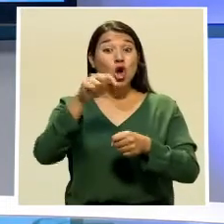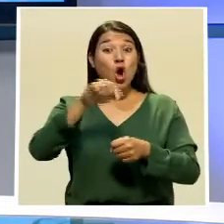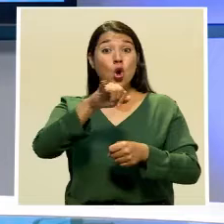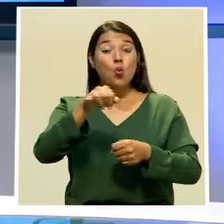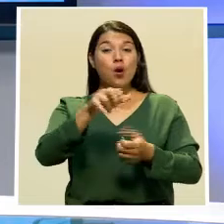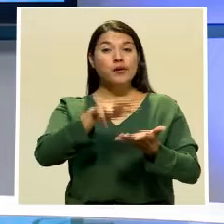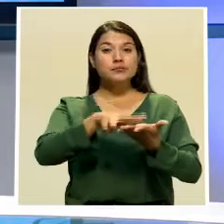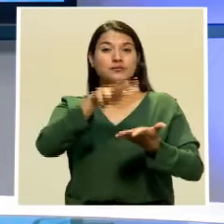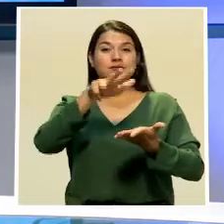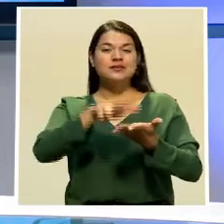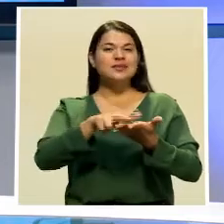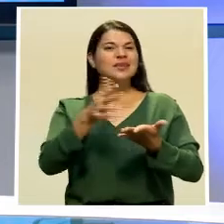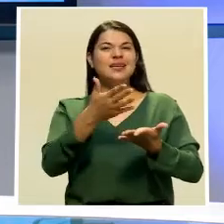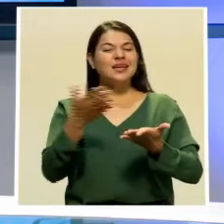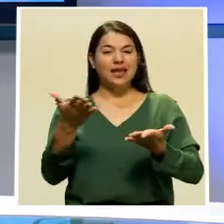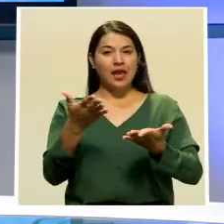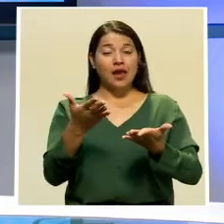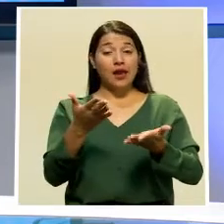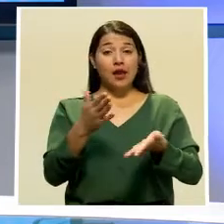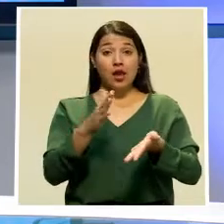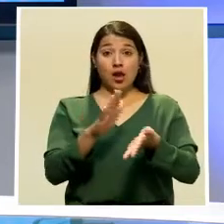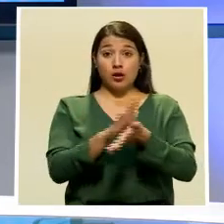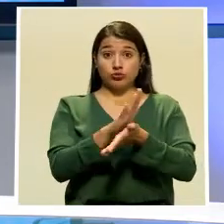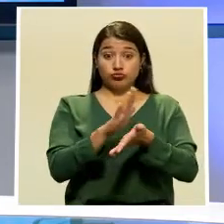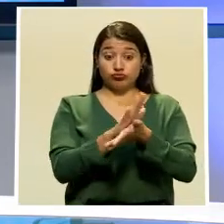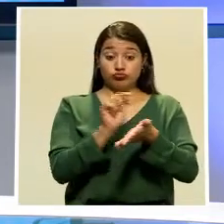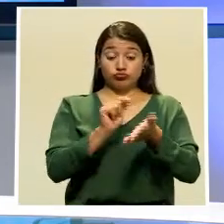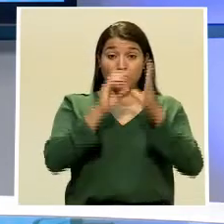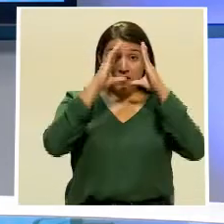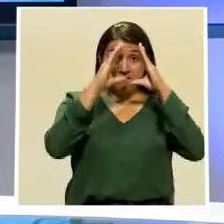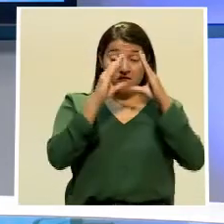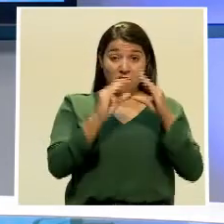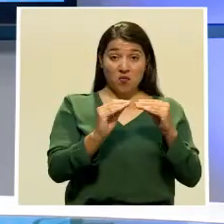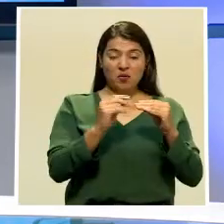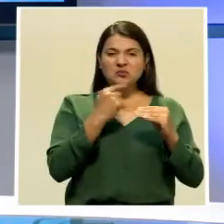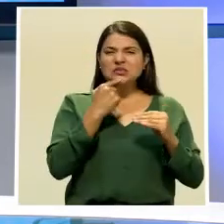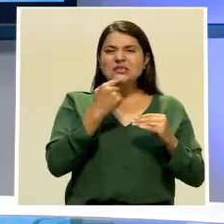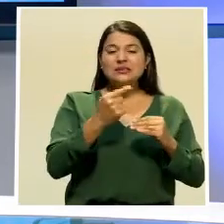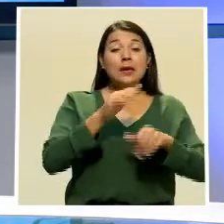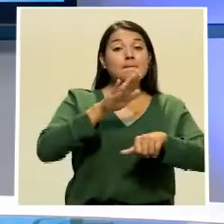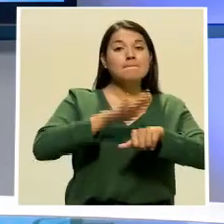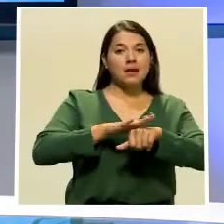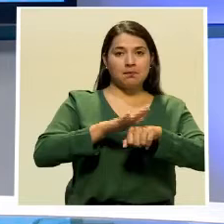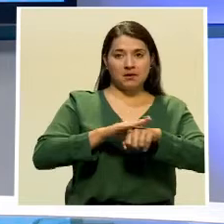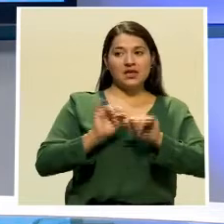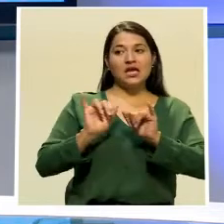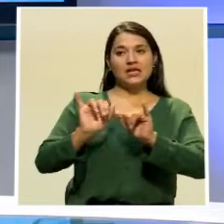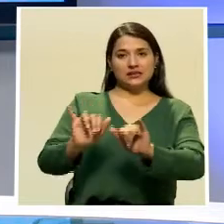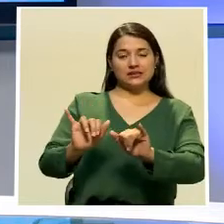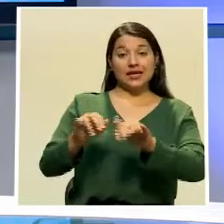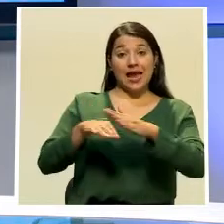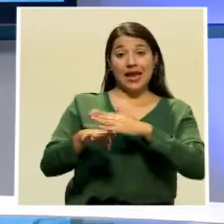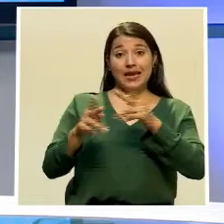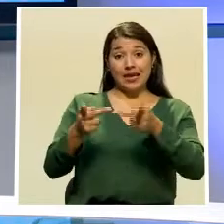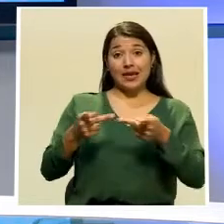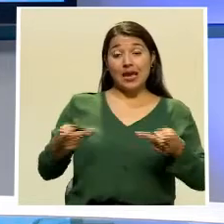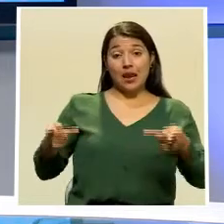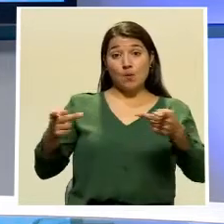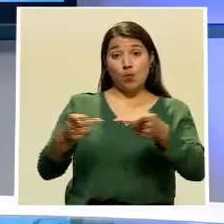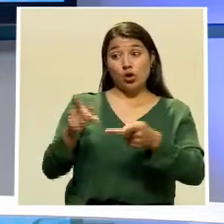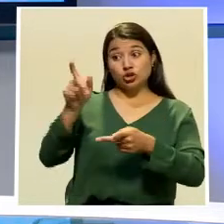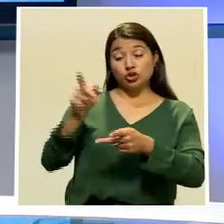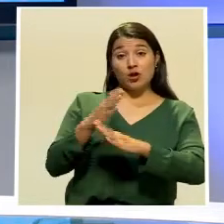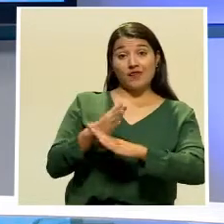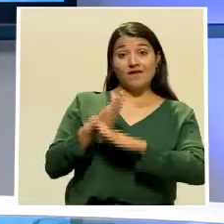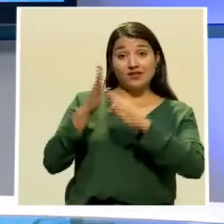jueves un informe de mayoría que plantea mantener en el cargo a la defensora de los habitantes, Catalina